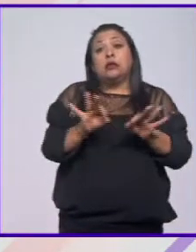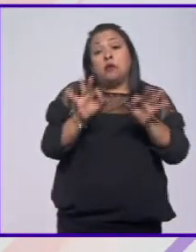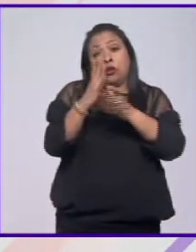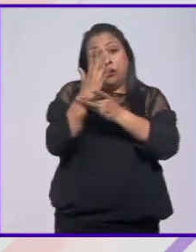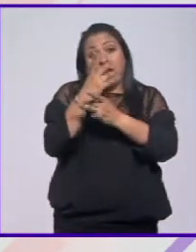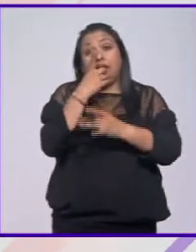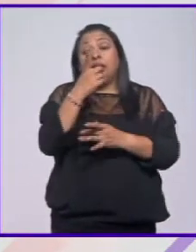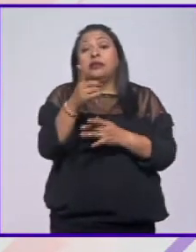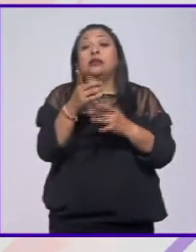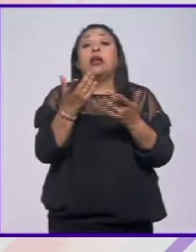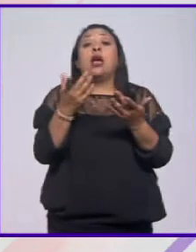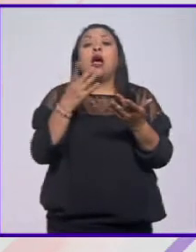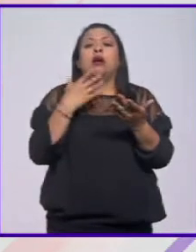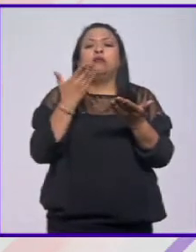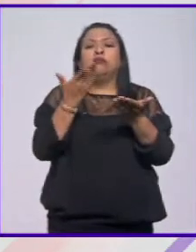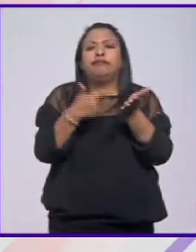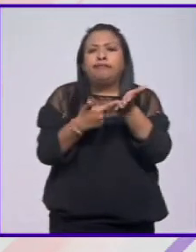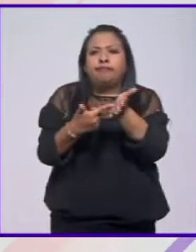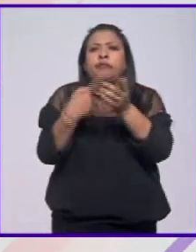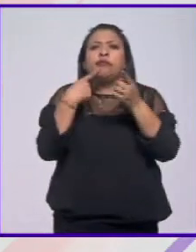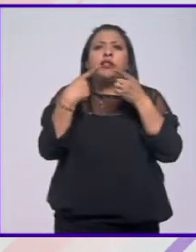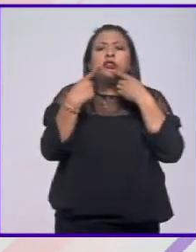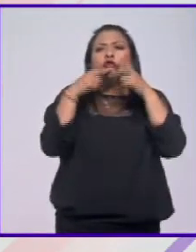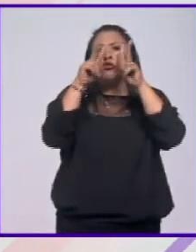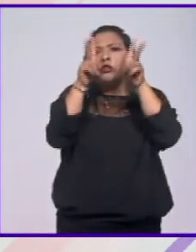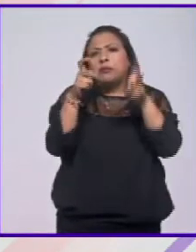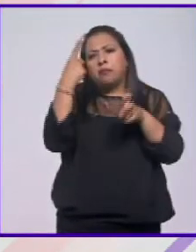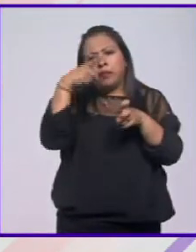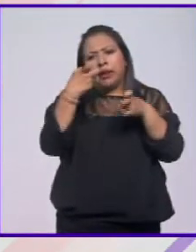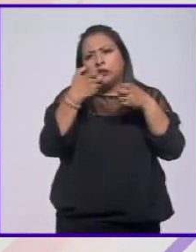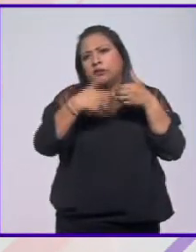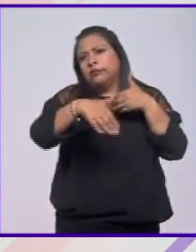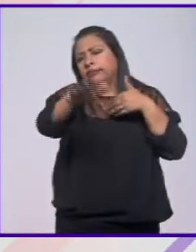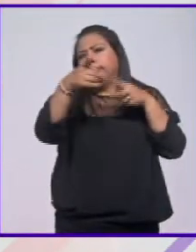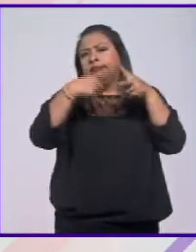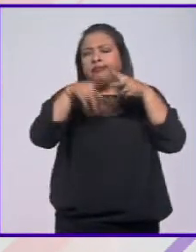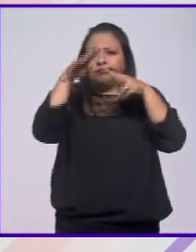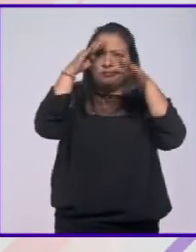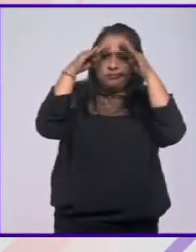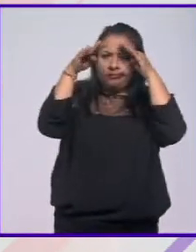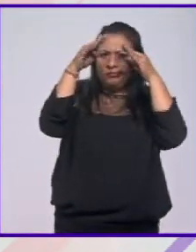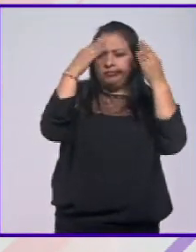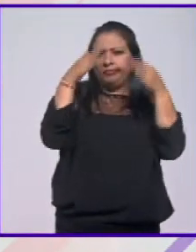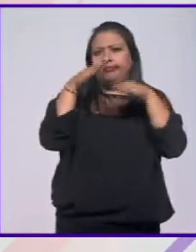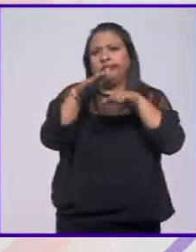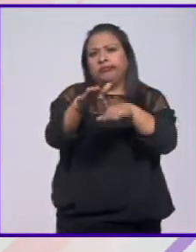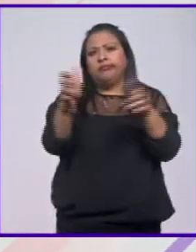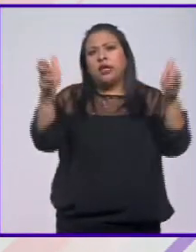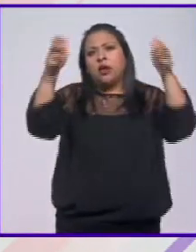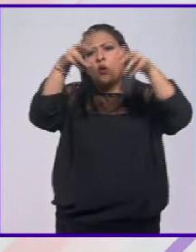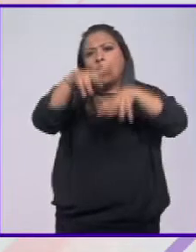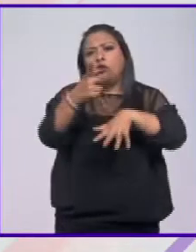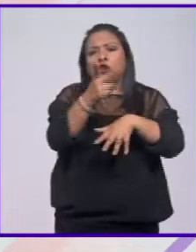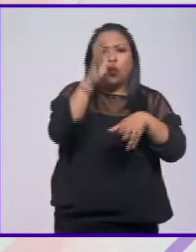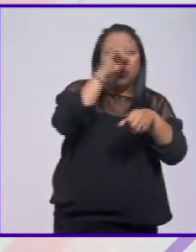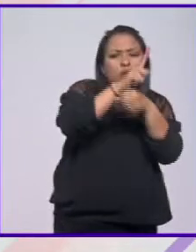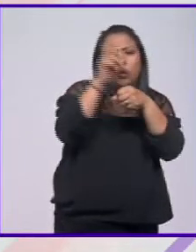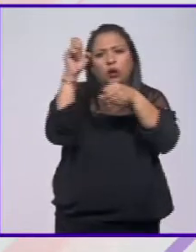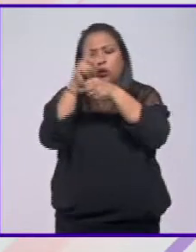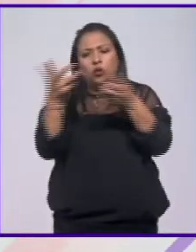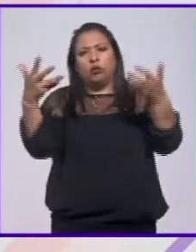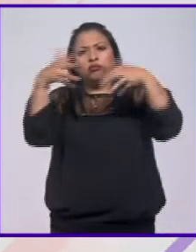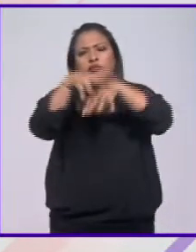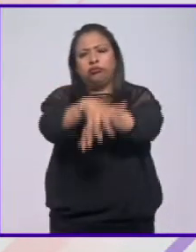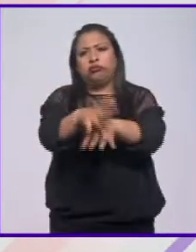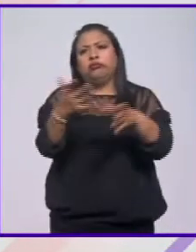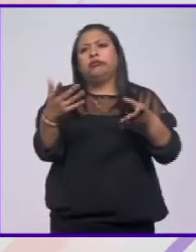es poner sobre la mesa estos temas para a partir de ahí reflexionar sobre este encuentro de culturas que